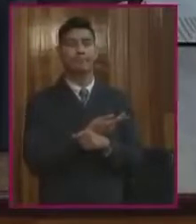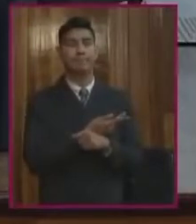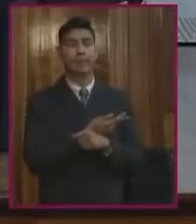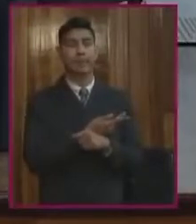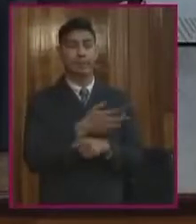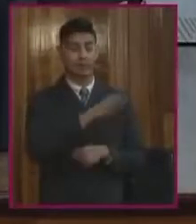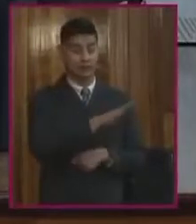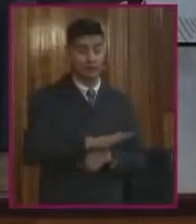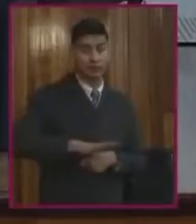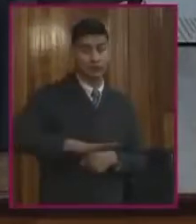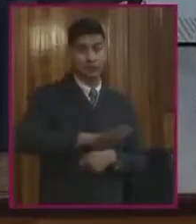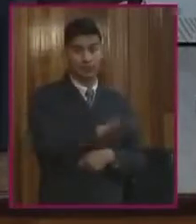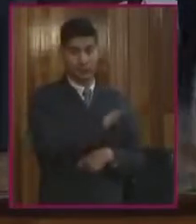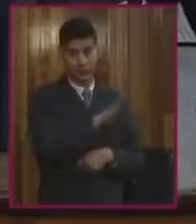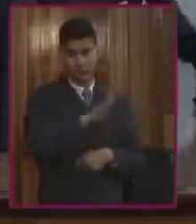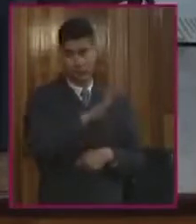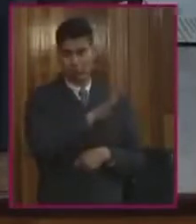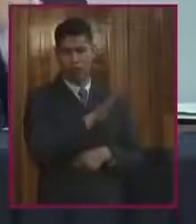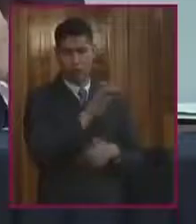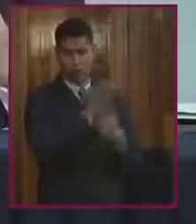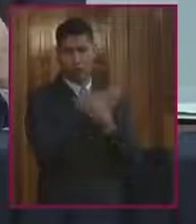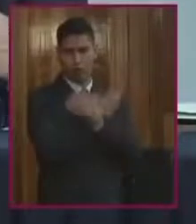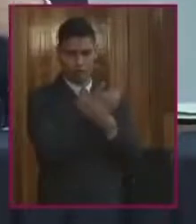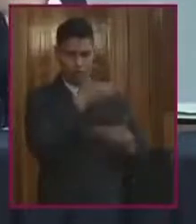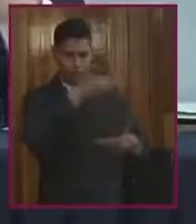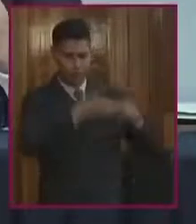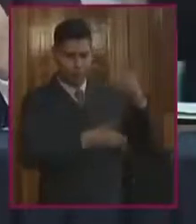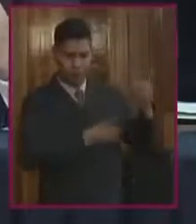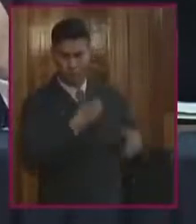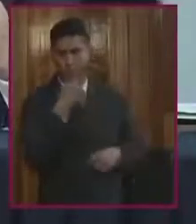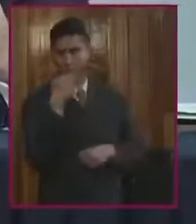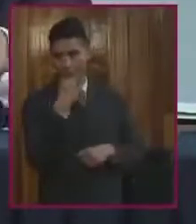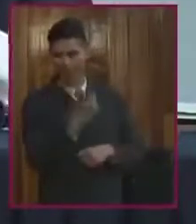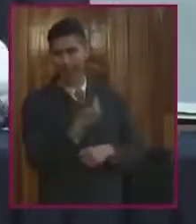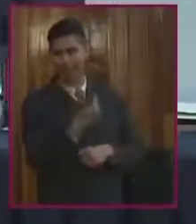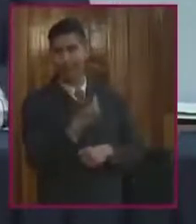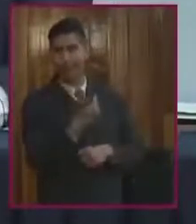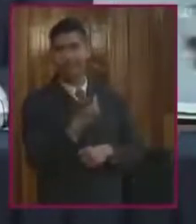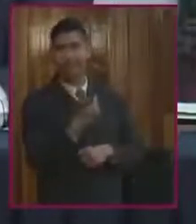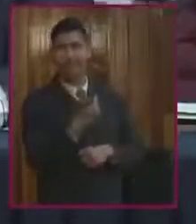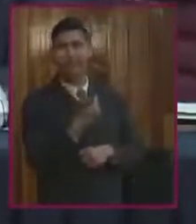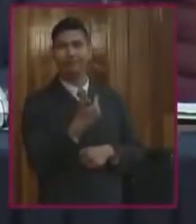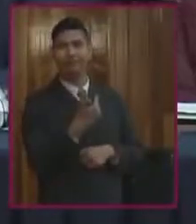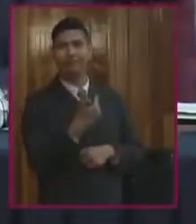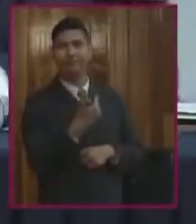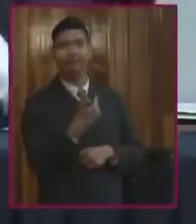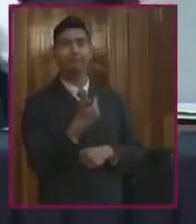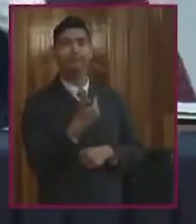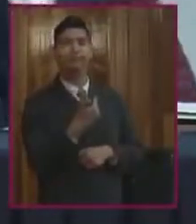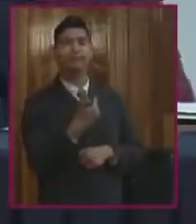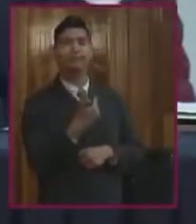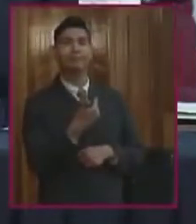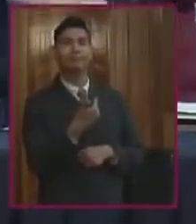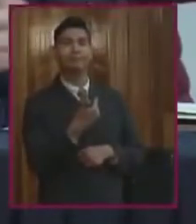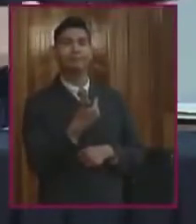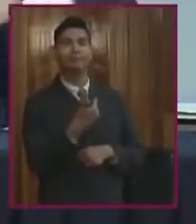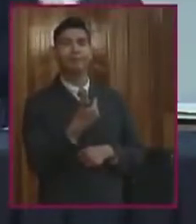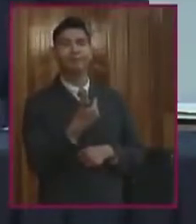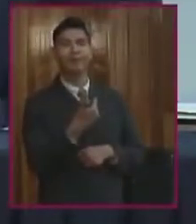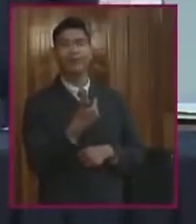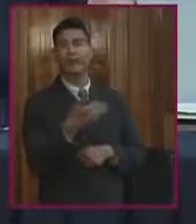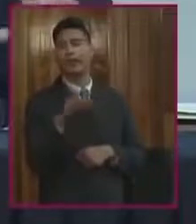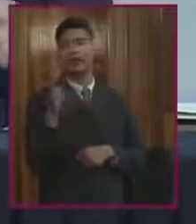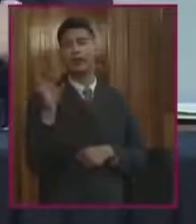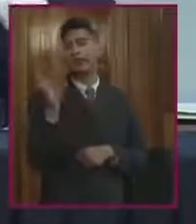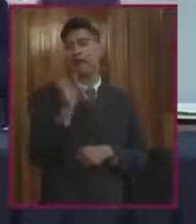diría yo, muy progresista, muy de avanzada, muy radical inclusive. De ninguna manera se